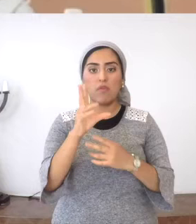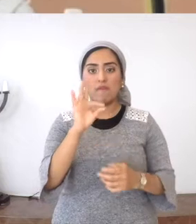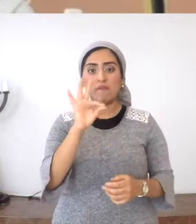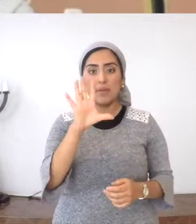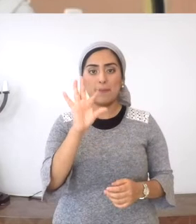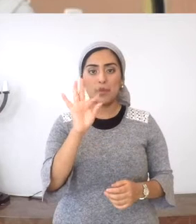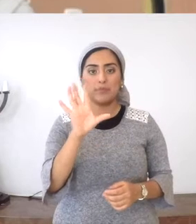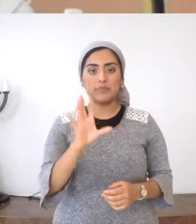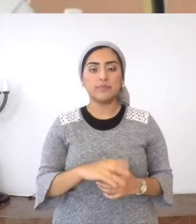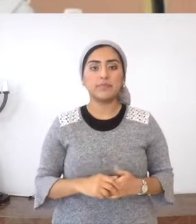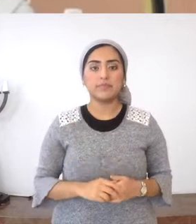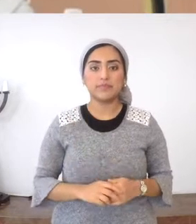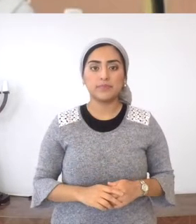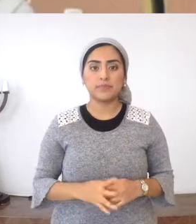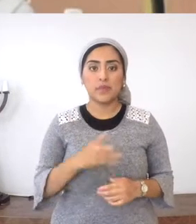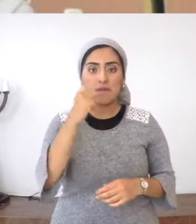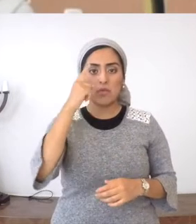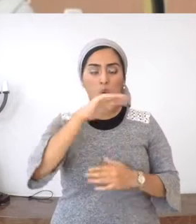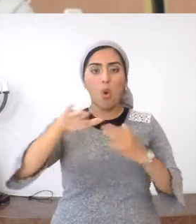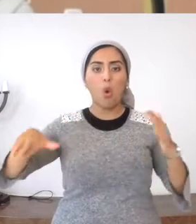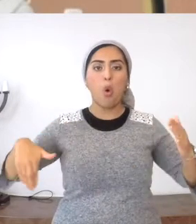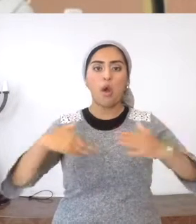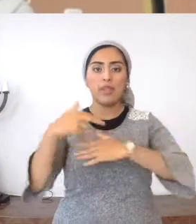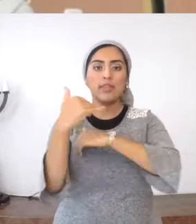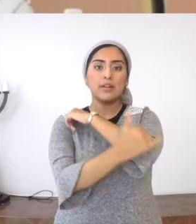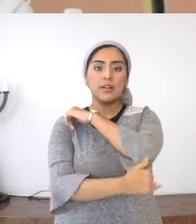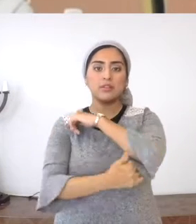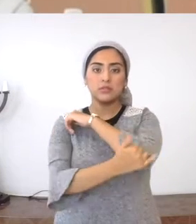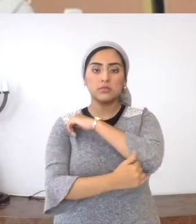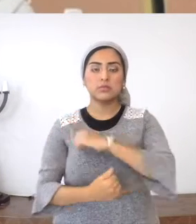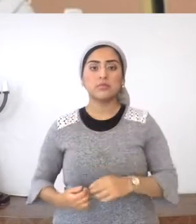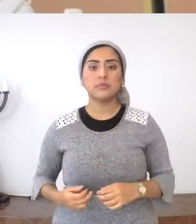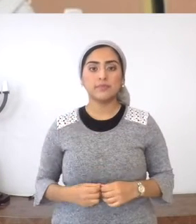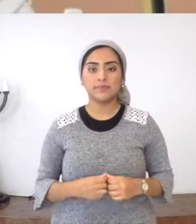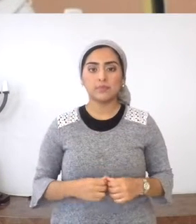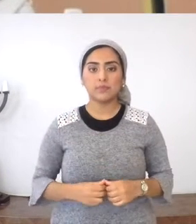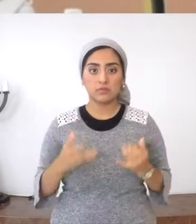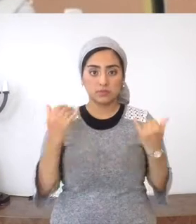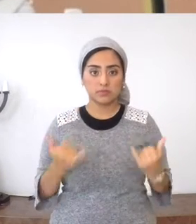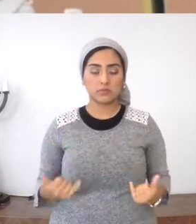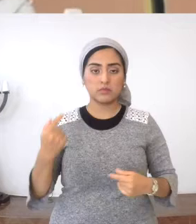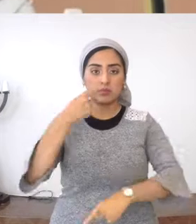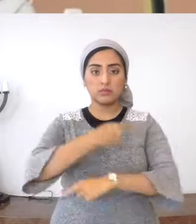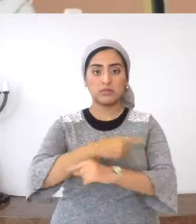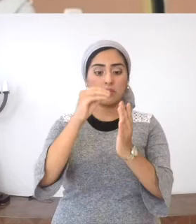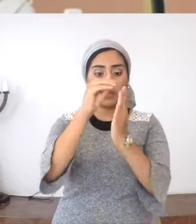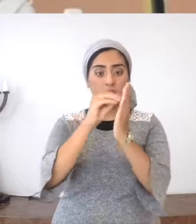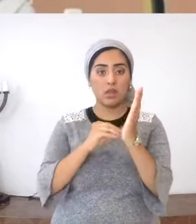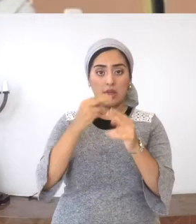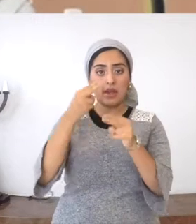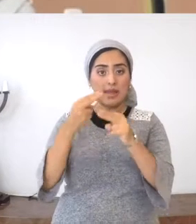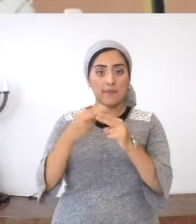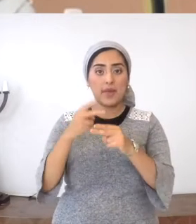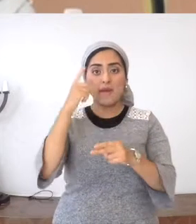seguir haciendo Para todas las naciones Para